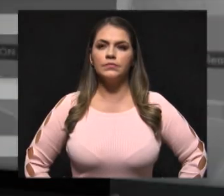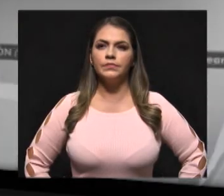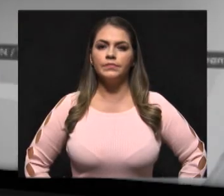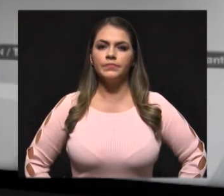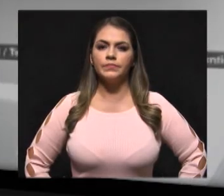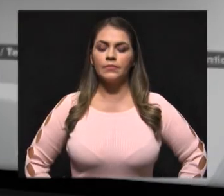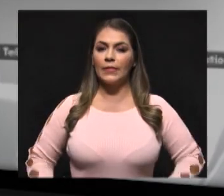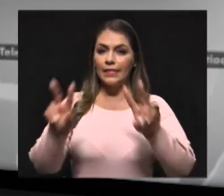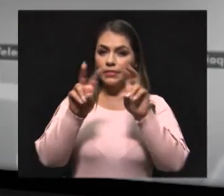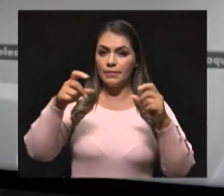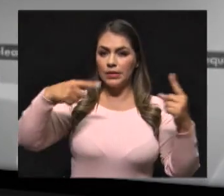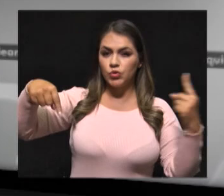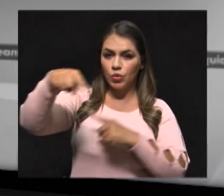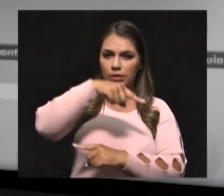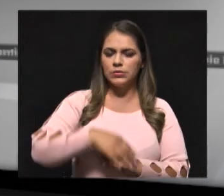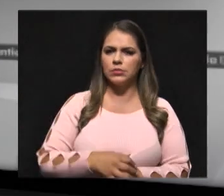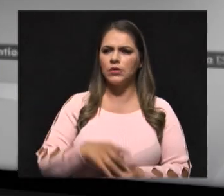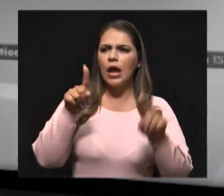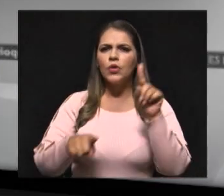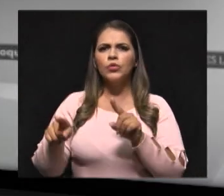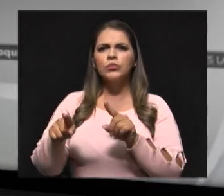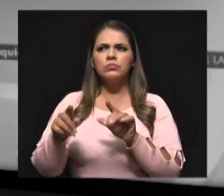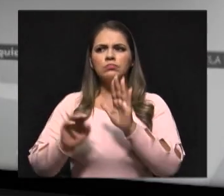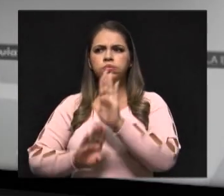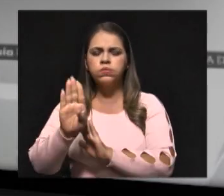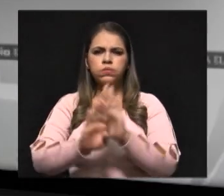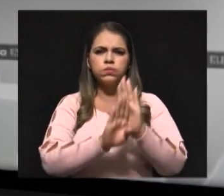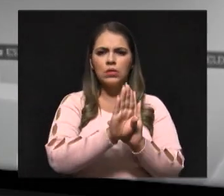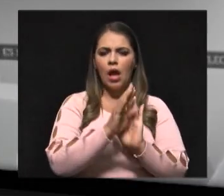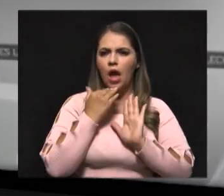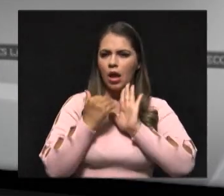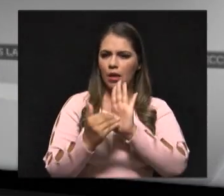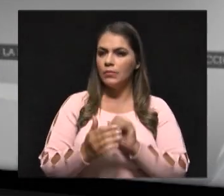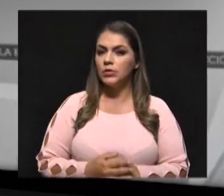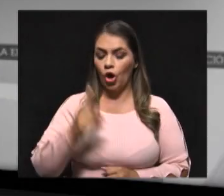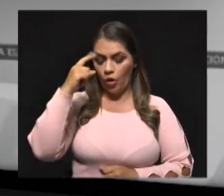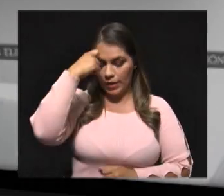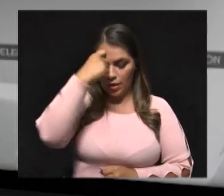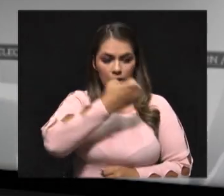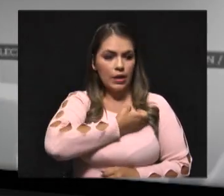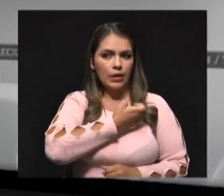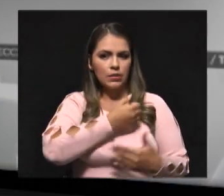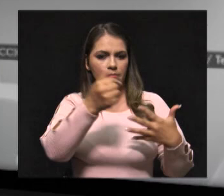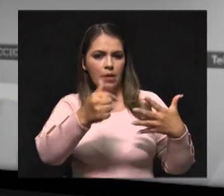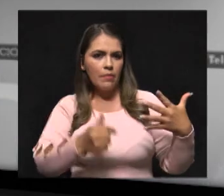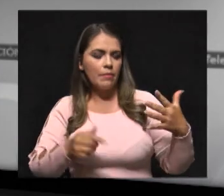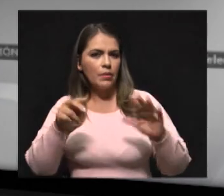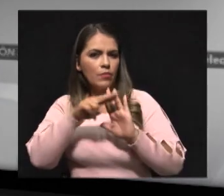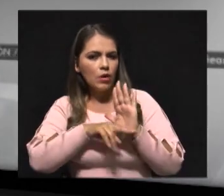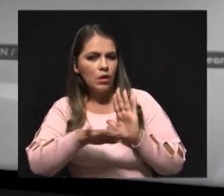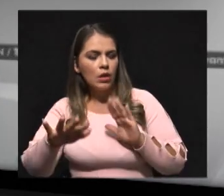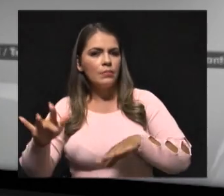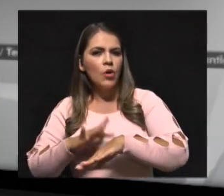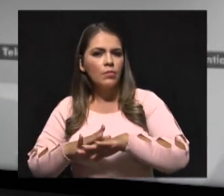ejes turísticos ejemplos de potencial que está por desarrollar y que el nuevo gobernador y alcaldes tendrán que impulsar en políticas públicas